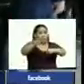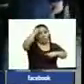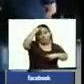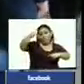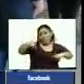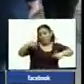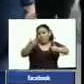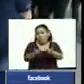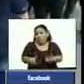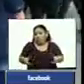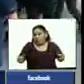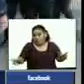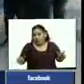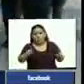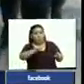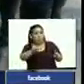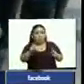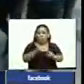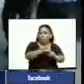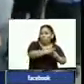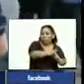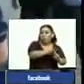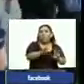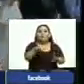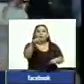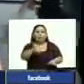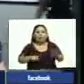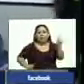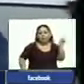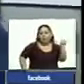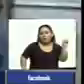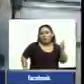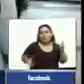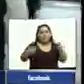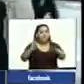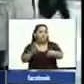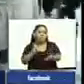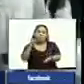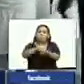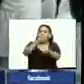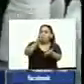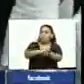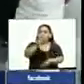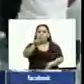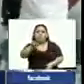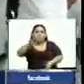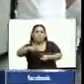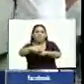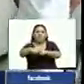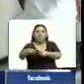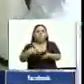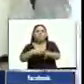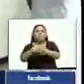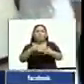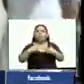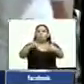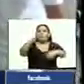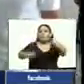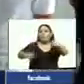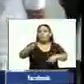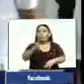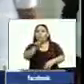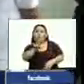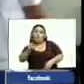una Vida Libre de Violencia y Discriminación para la Mujer de San Salvador programó para el 13 de diciembre el inicio de la vista pública contra